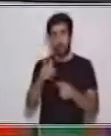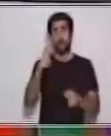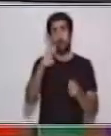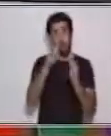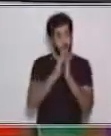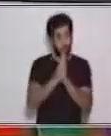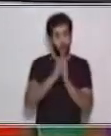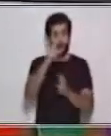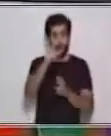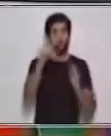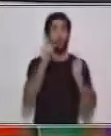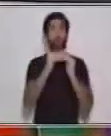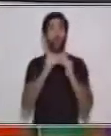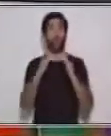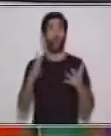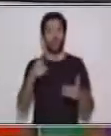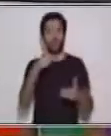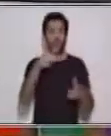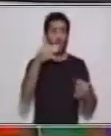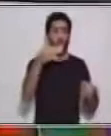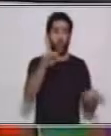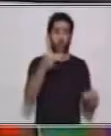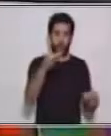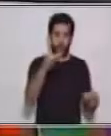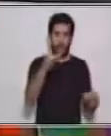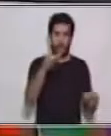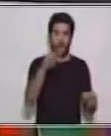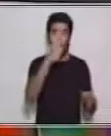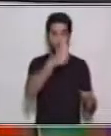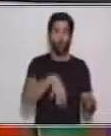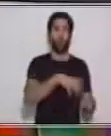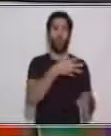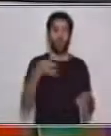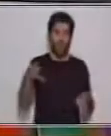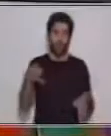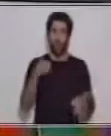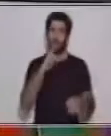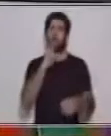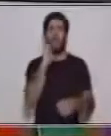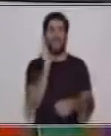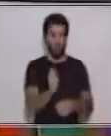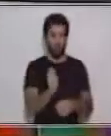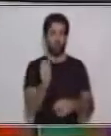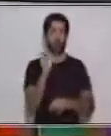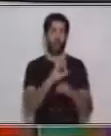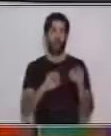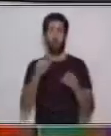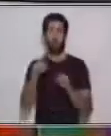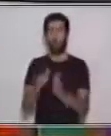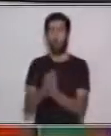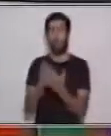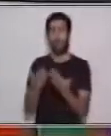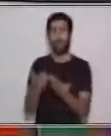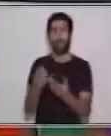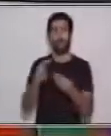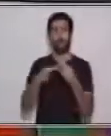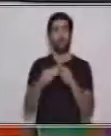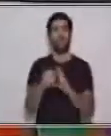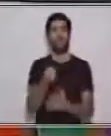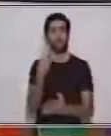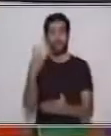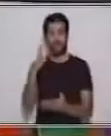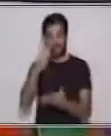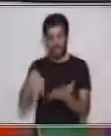si tienes alguna hoja cuadrícula de preferencia, si no la que tengas, o tu cuaderno, por favor